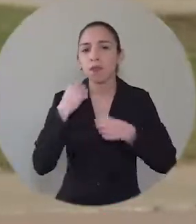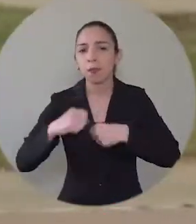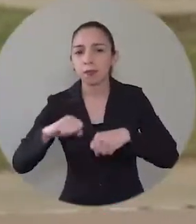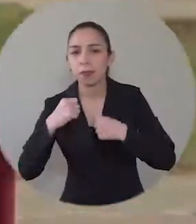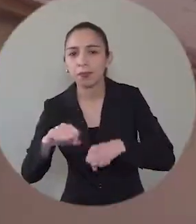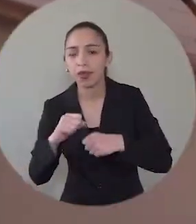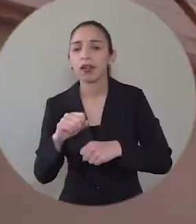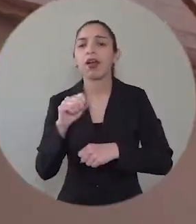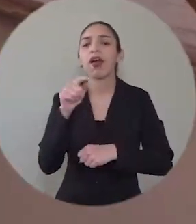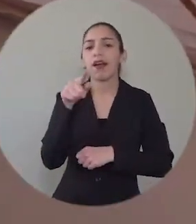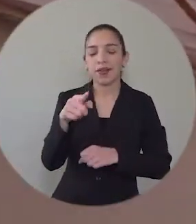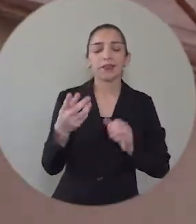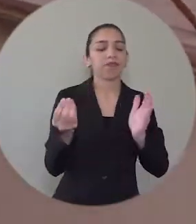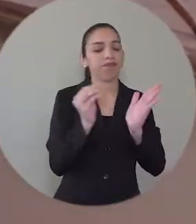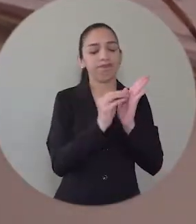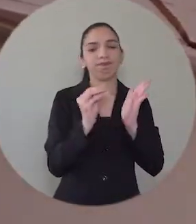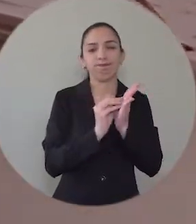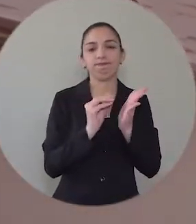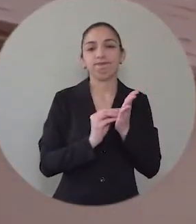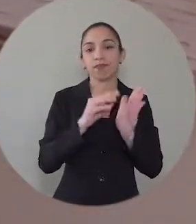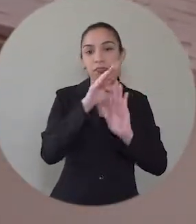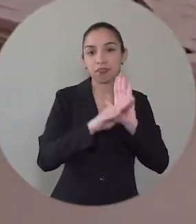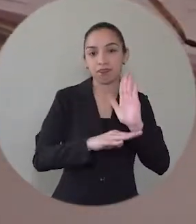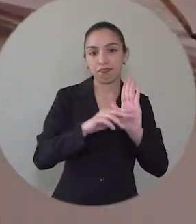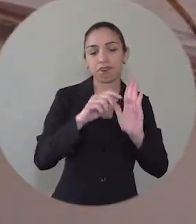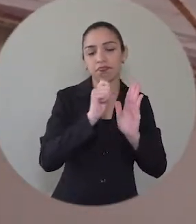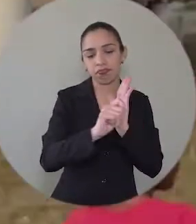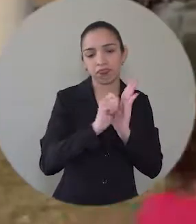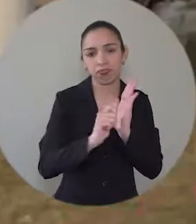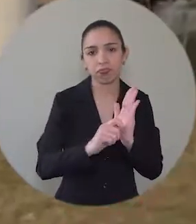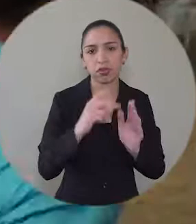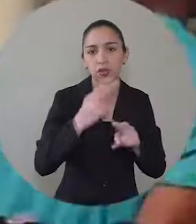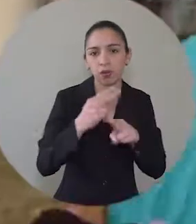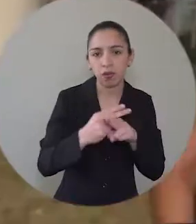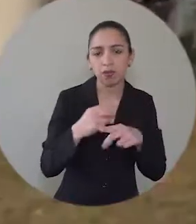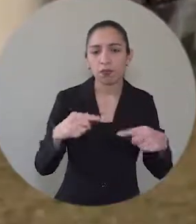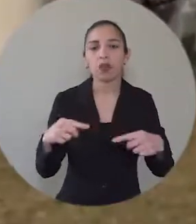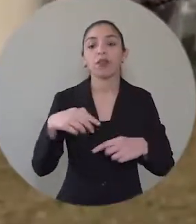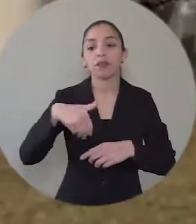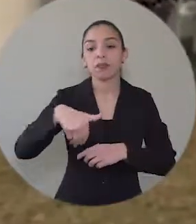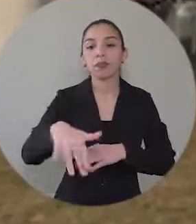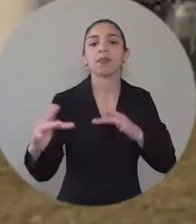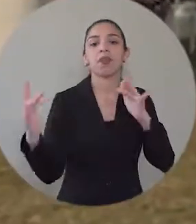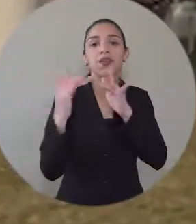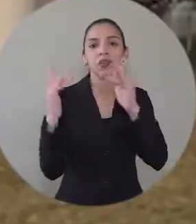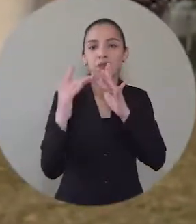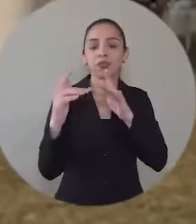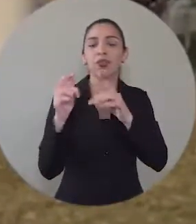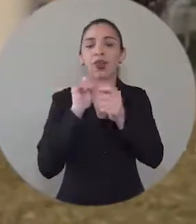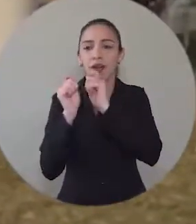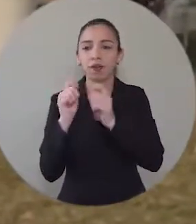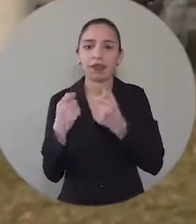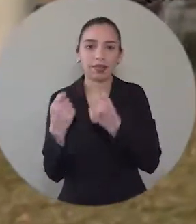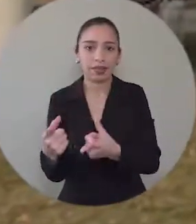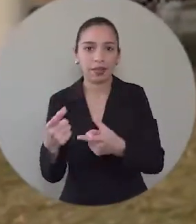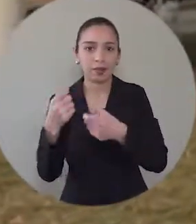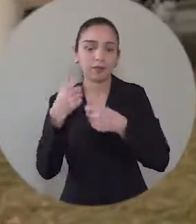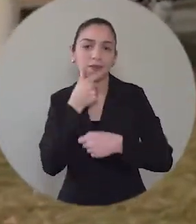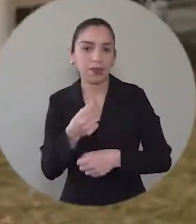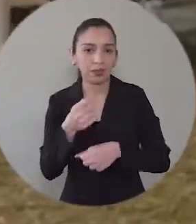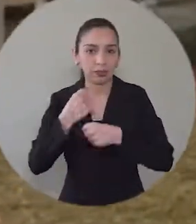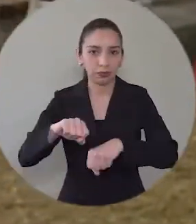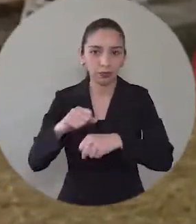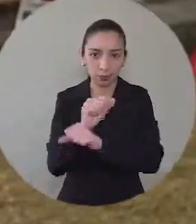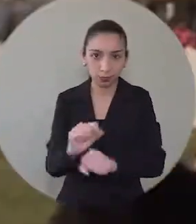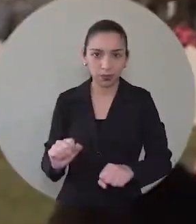característica de ese deporte, y vamos anotando, hacemos un registro, vamos anotando todos esos datos para contactar con ellos y darles facilidad para que ellos practiquen